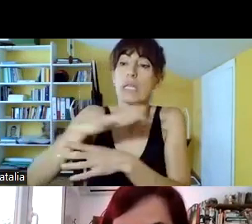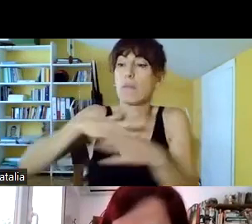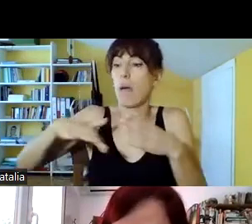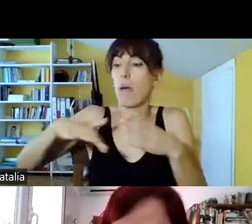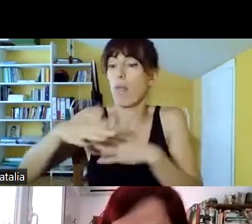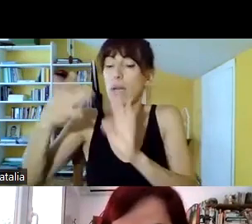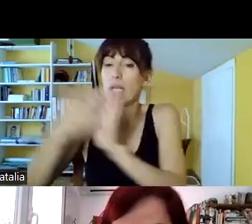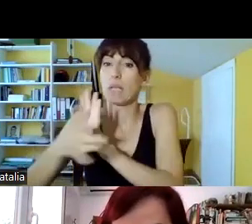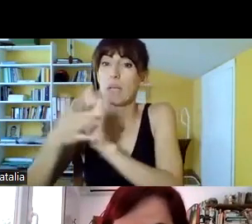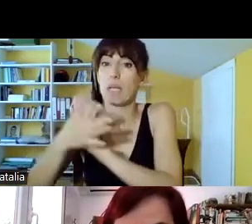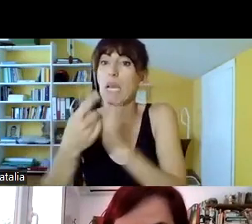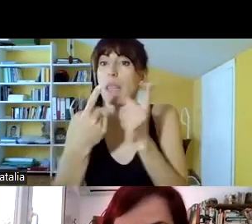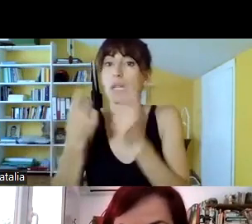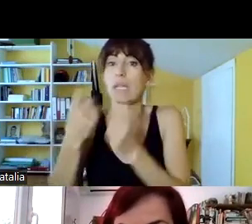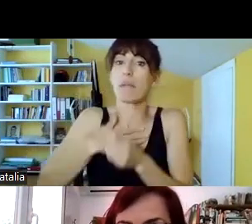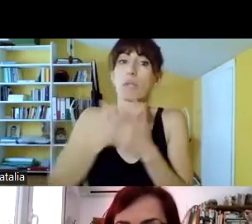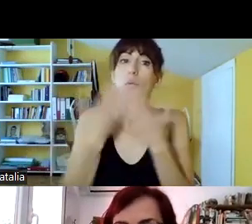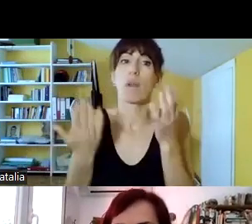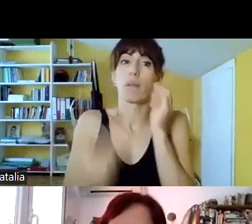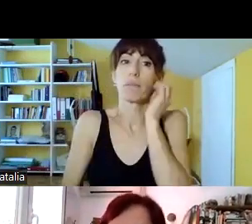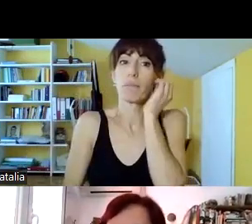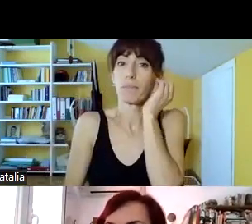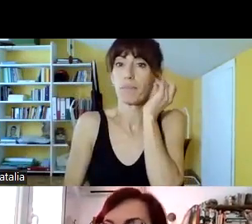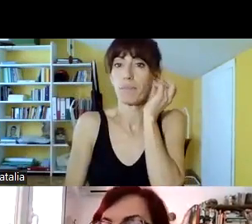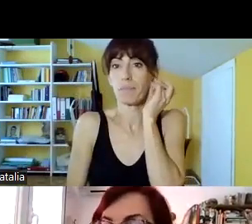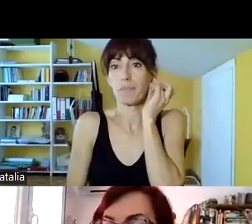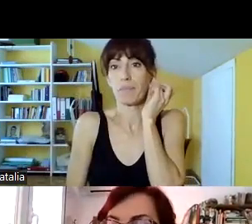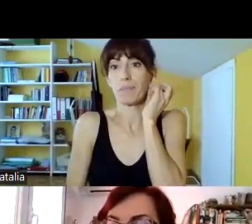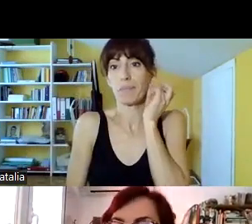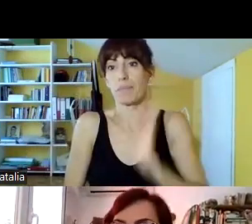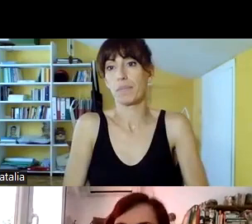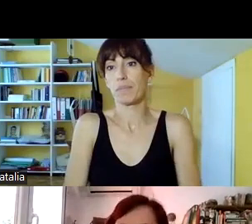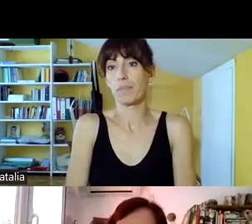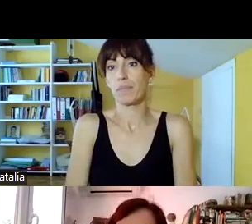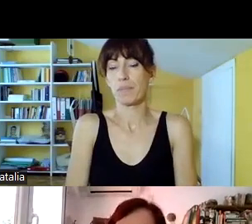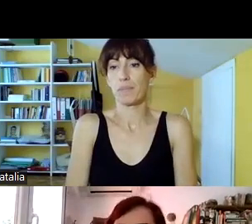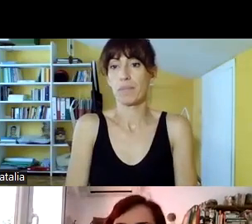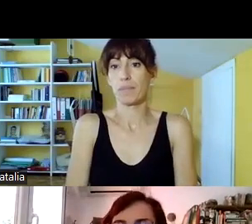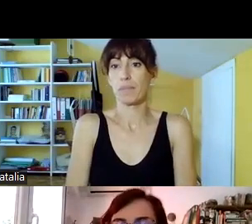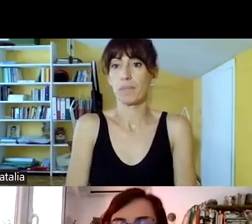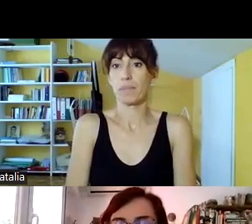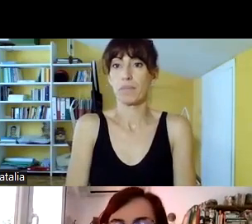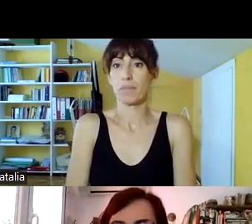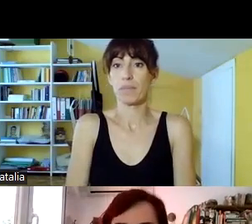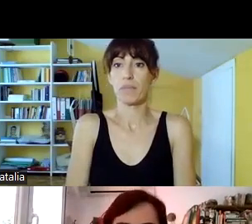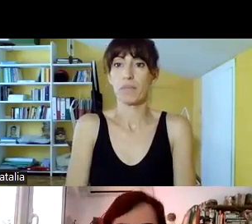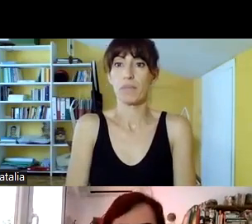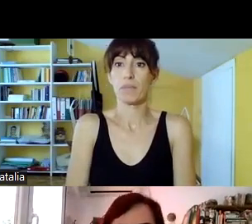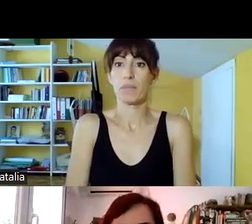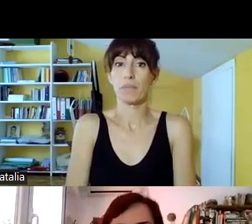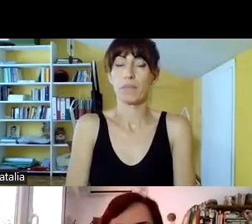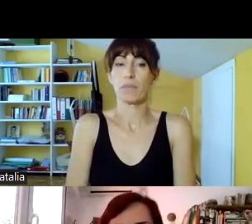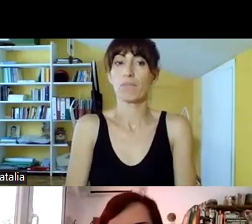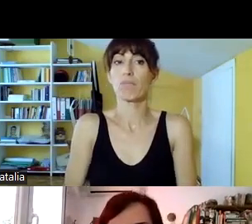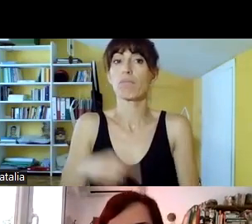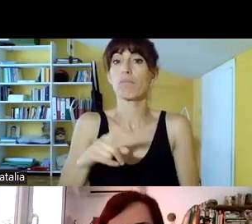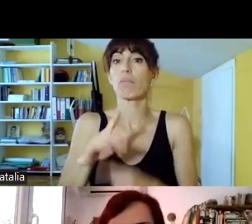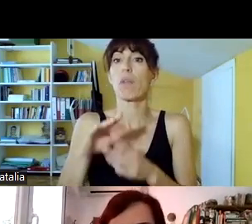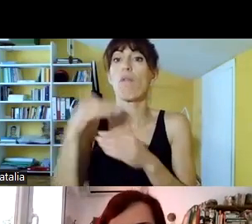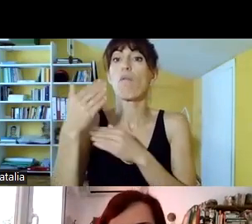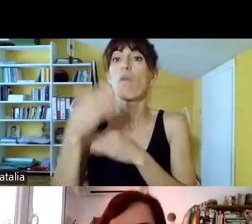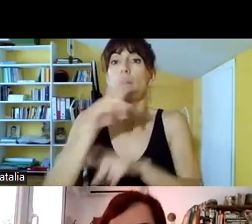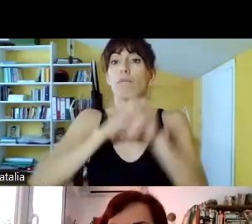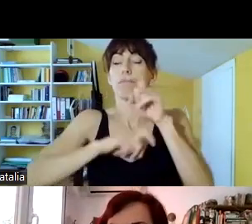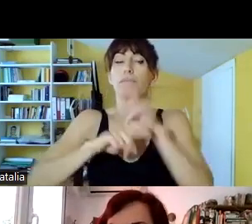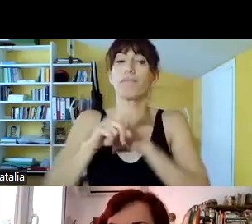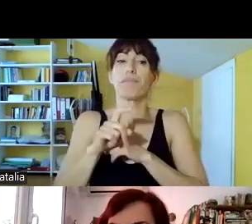definir las necesidades. Y luego, ya saliéndonos un poco más, ¿no? Volviendo al círculo que planteábamos al principio, que hay una